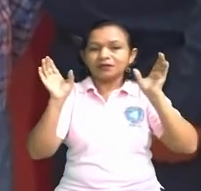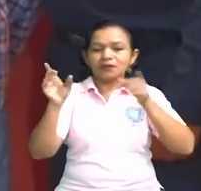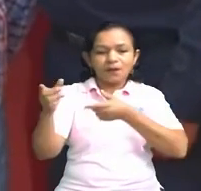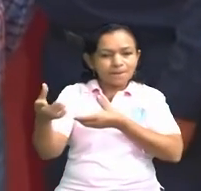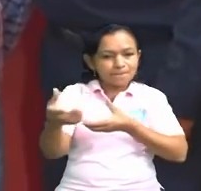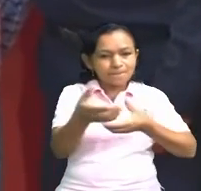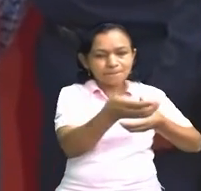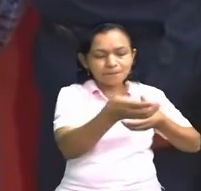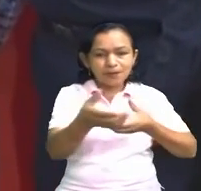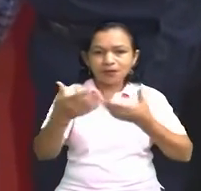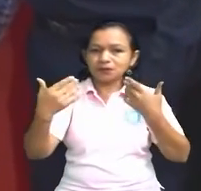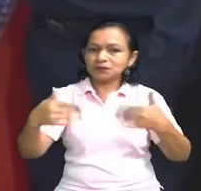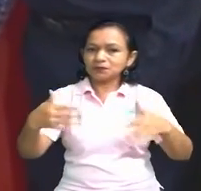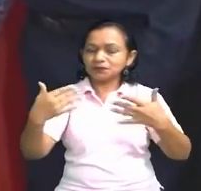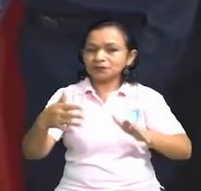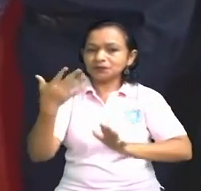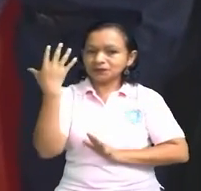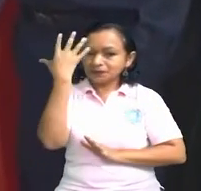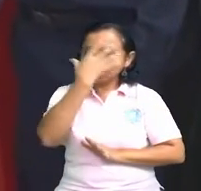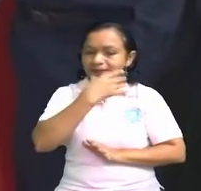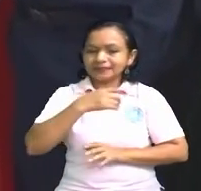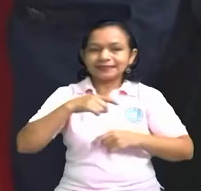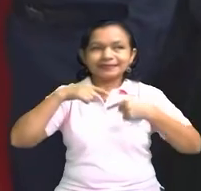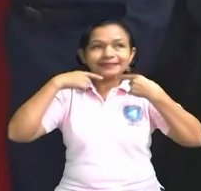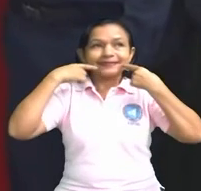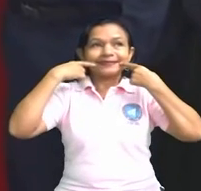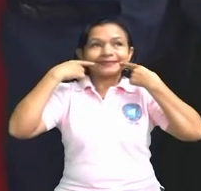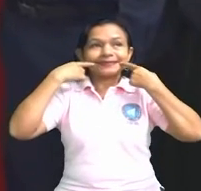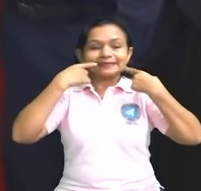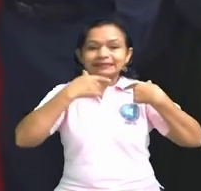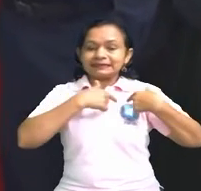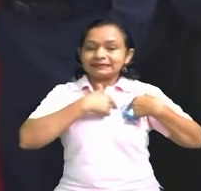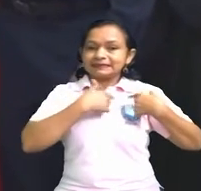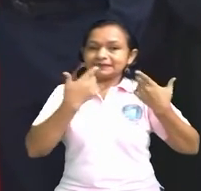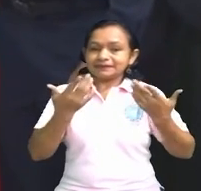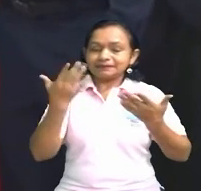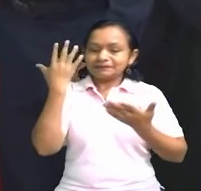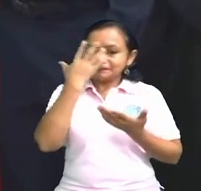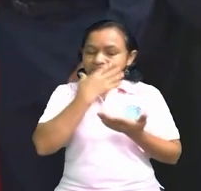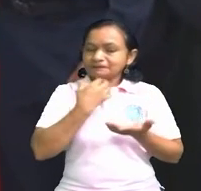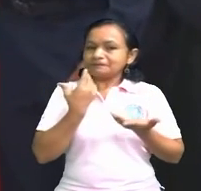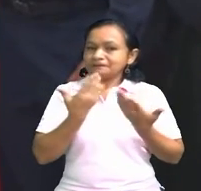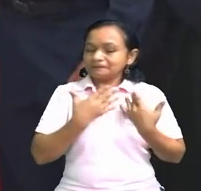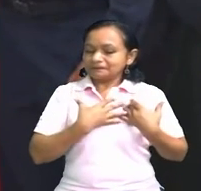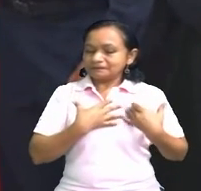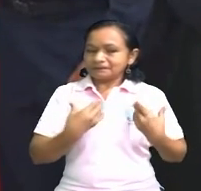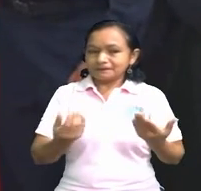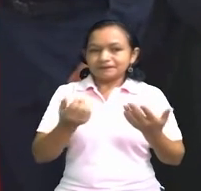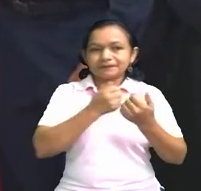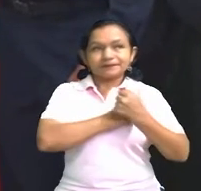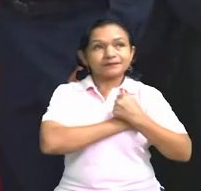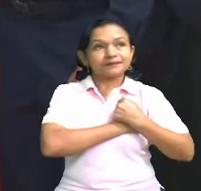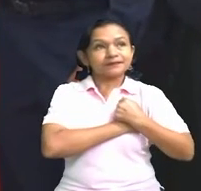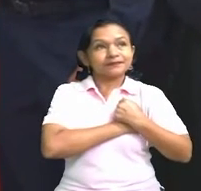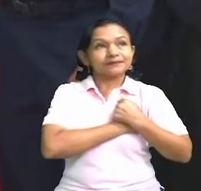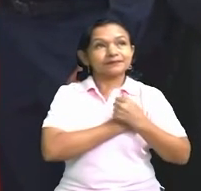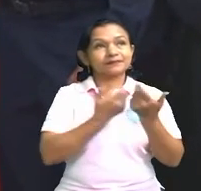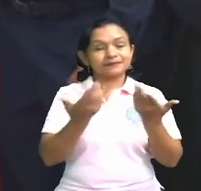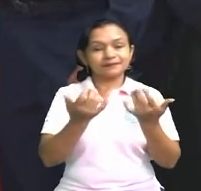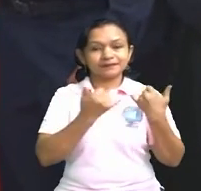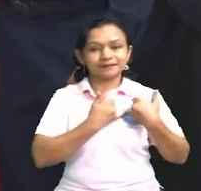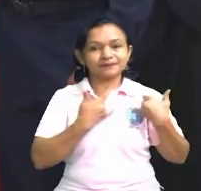bombero. Miren la criatura con esa sonrisa pura y limpia, ¿verdad?, de amor a